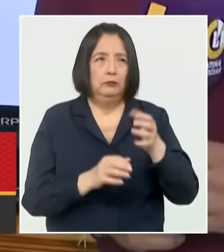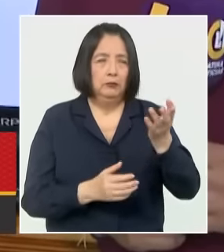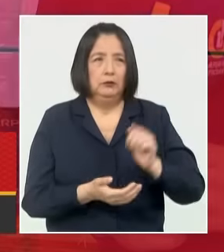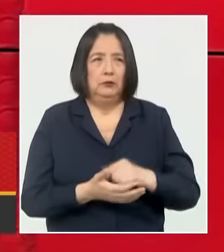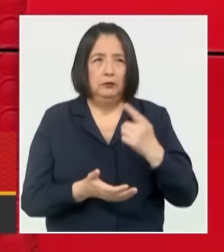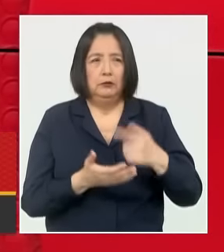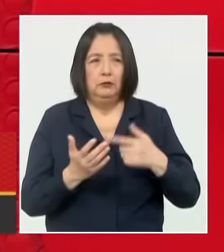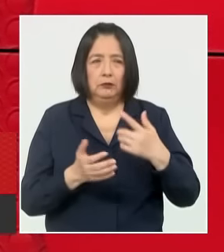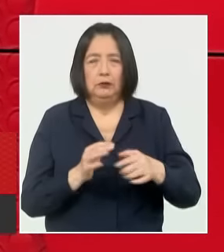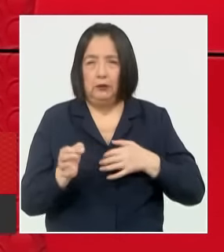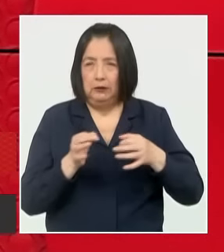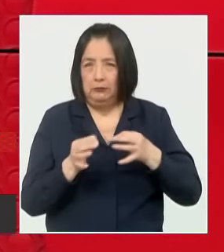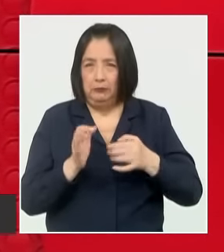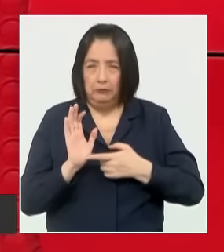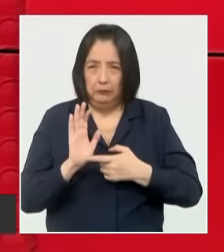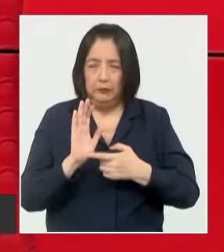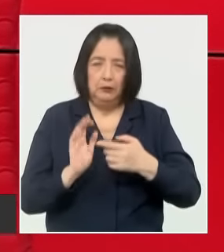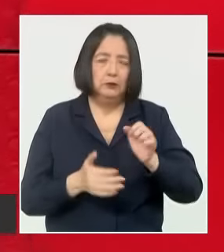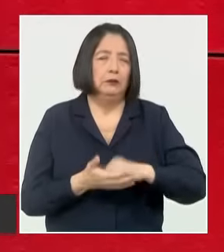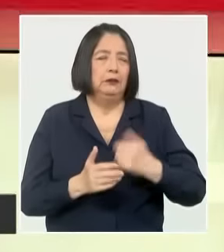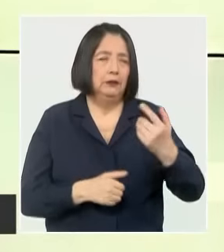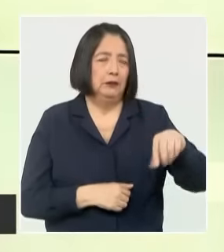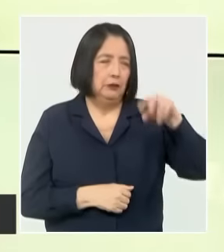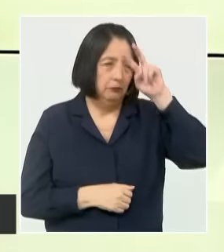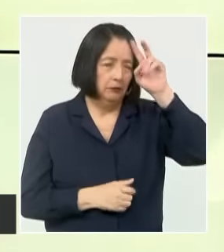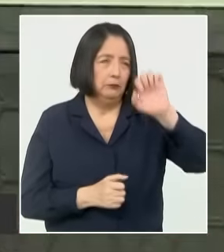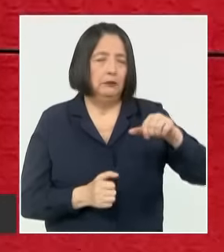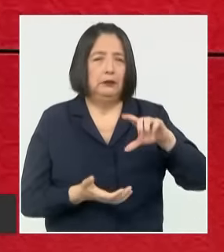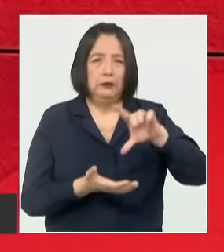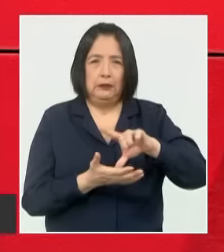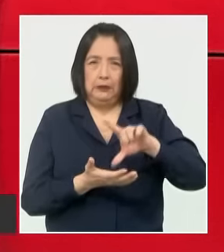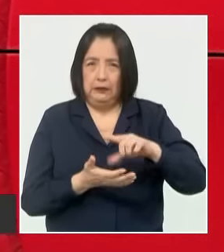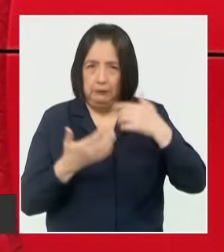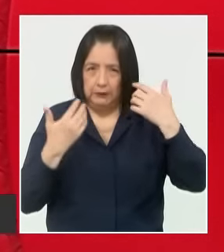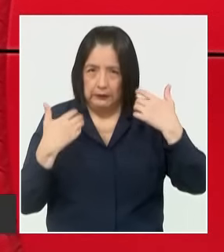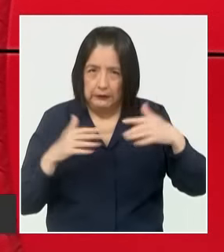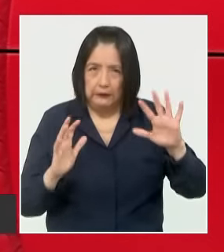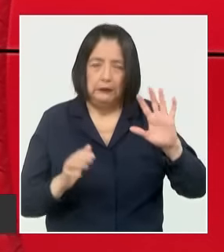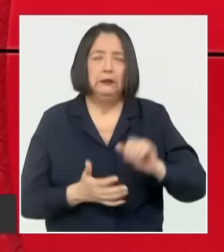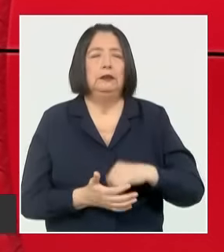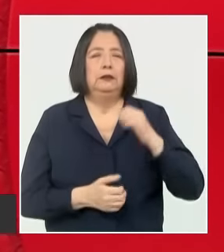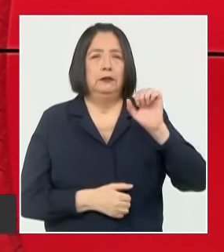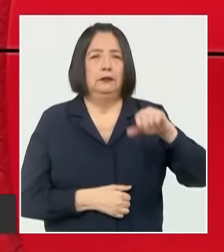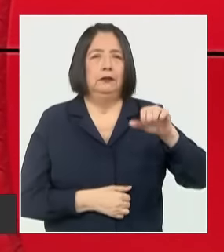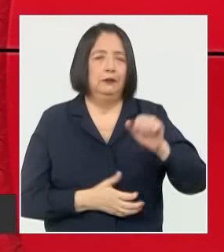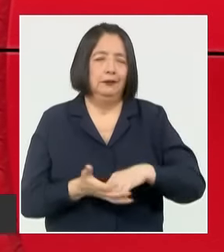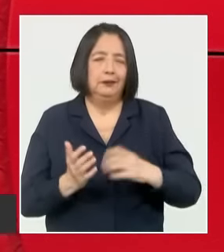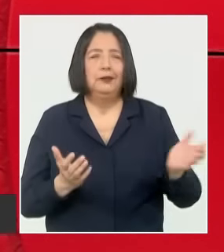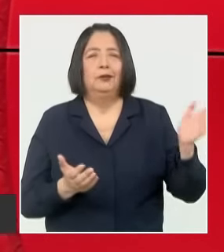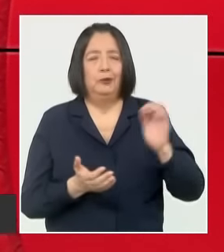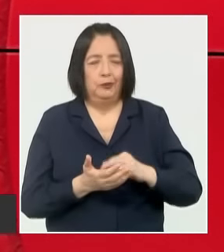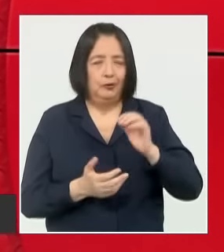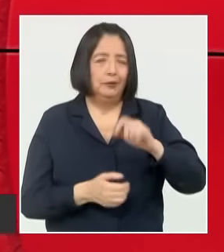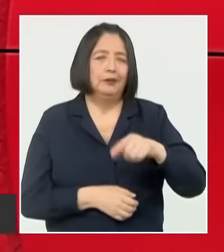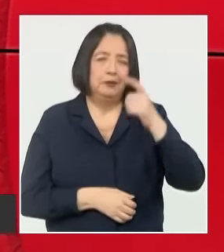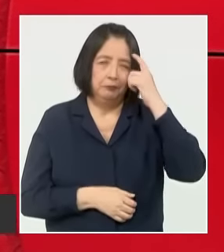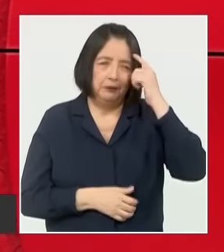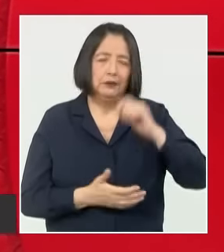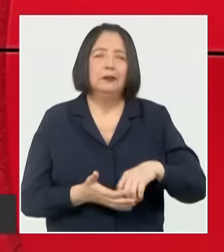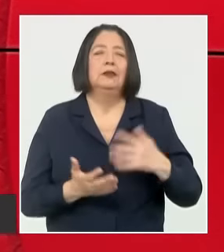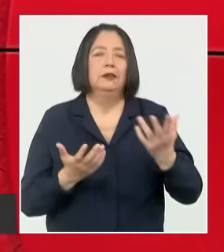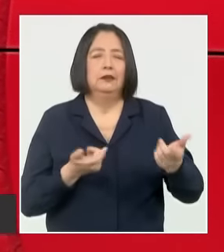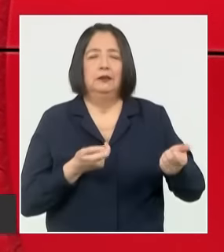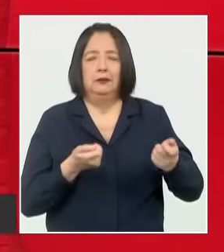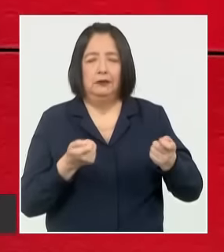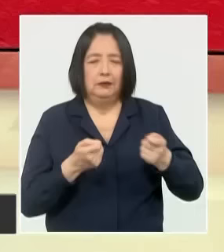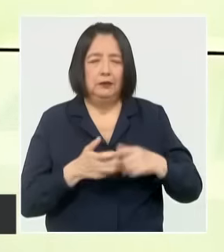lo que ha sido la exposición de Perú para que Lima finalmente sea considerada nuevamente sede de los